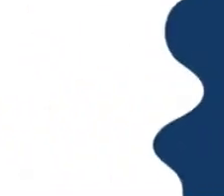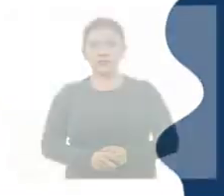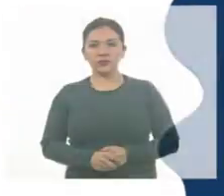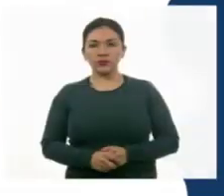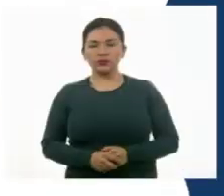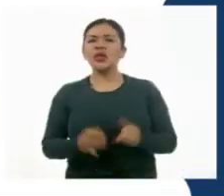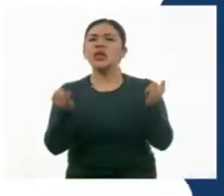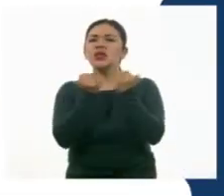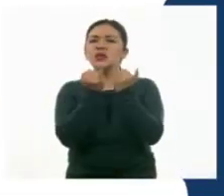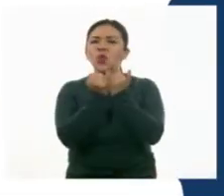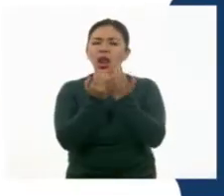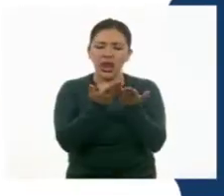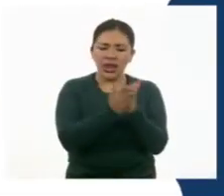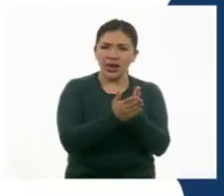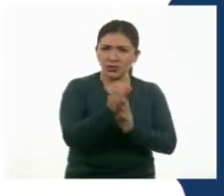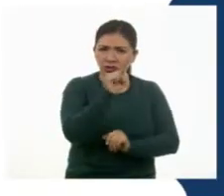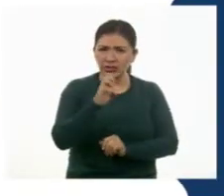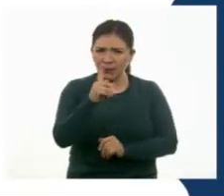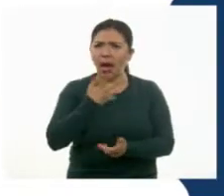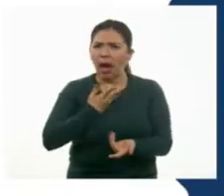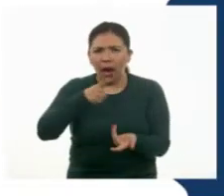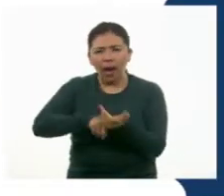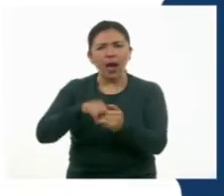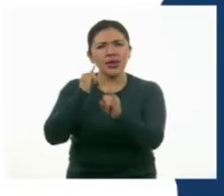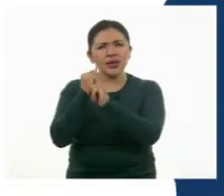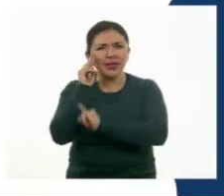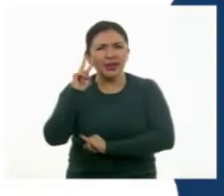También puedes encontrar los libros de texto en la página